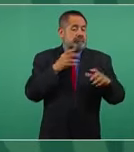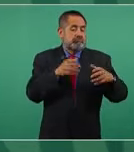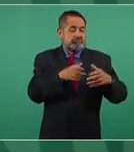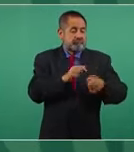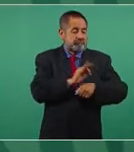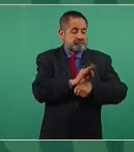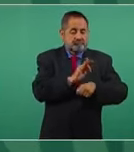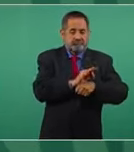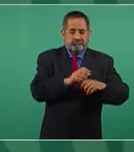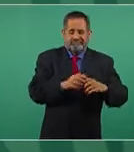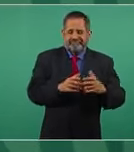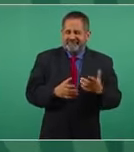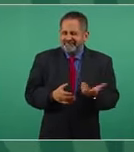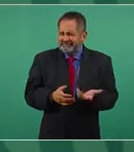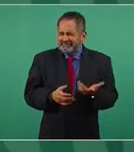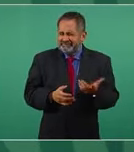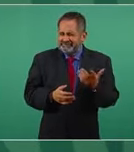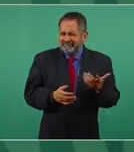o